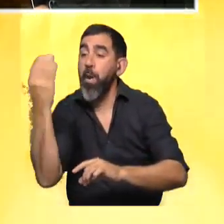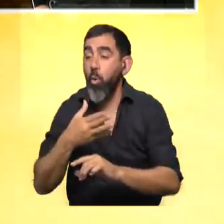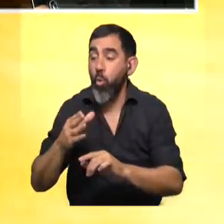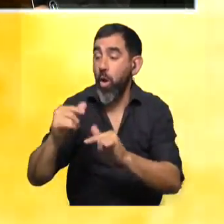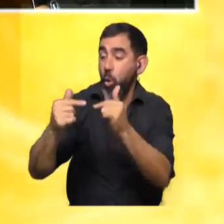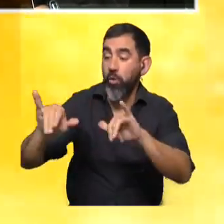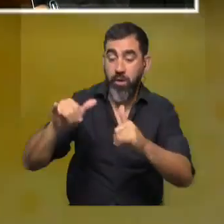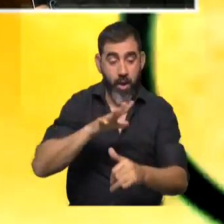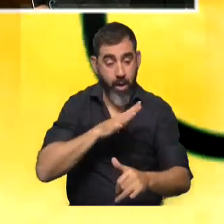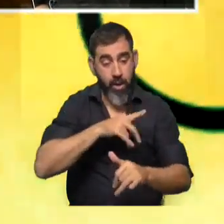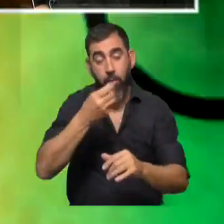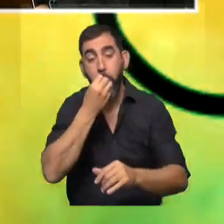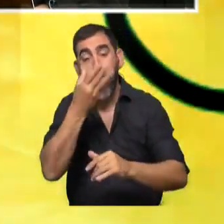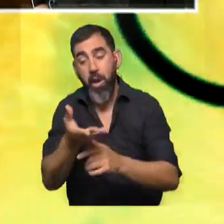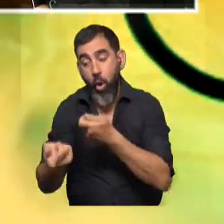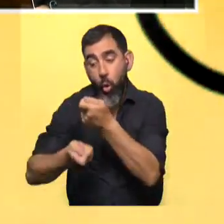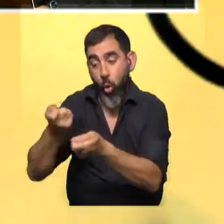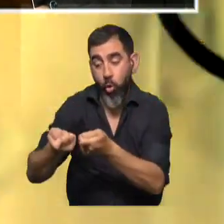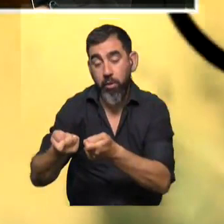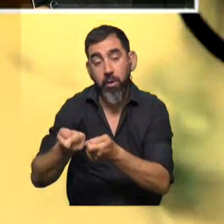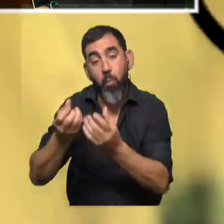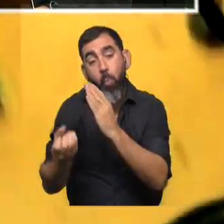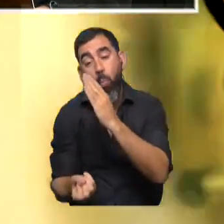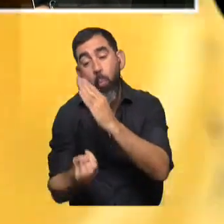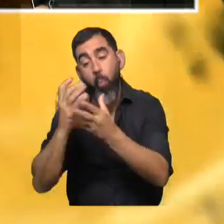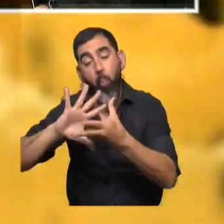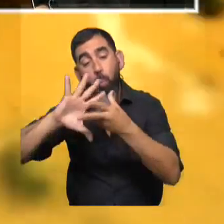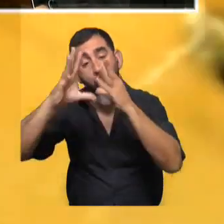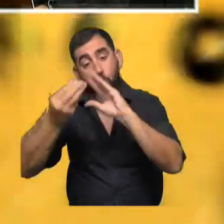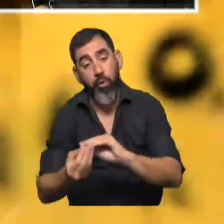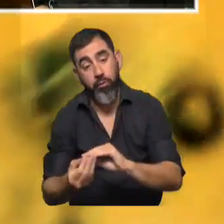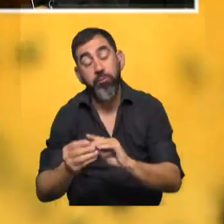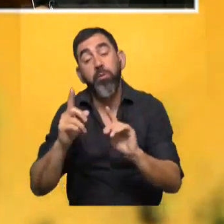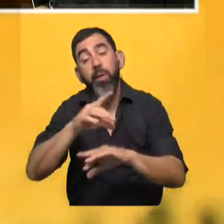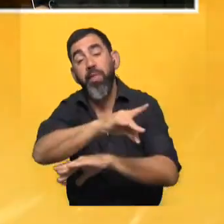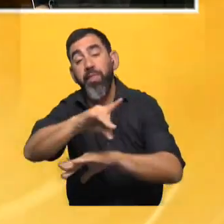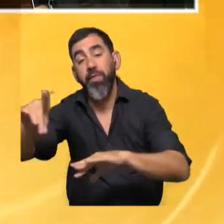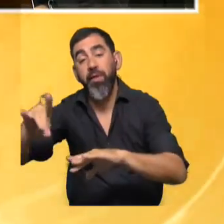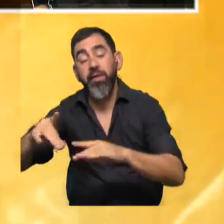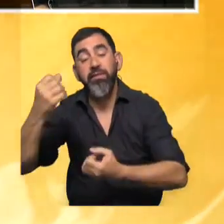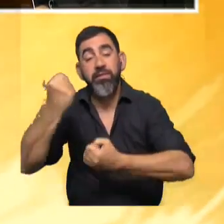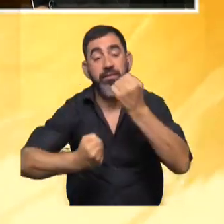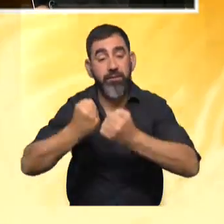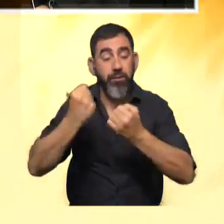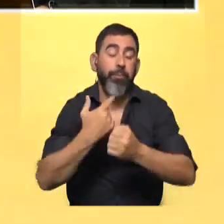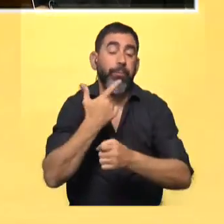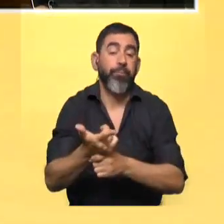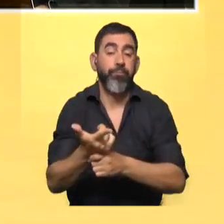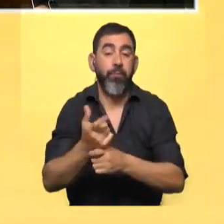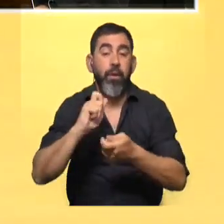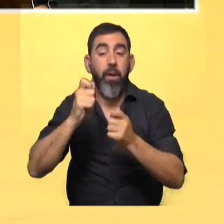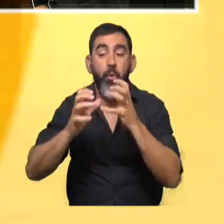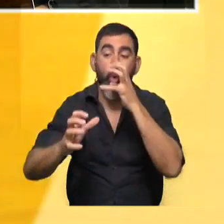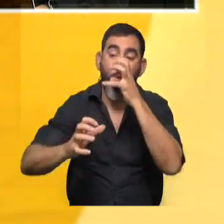un producto ya existente. Eso es el registro de modelo de utilidad. Y después está el diseño industrial, que es, por ejemplo, un cambio de